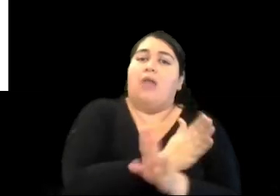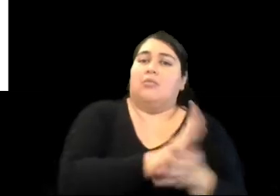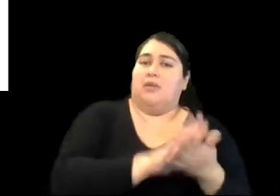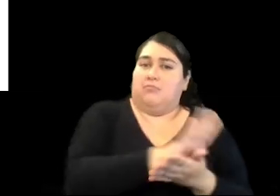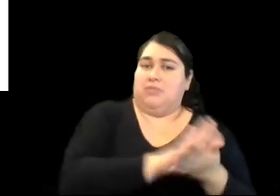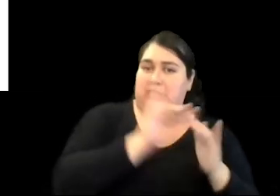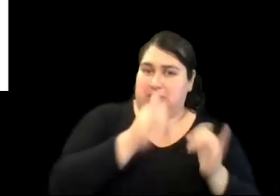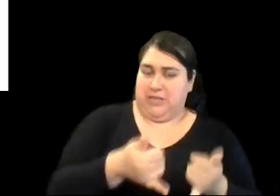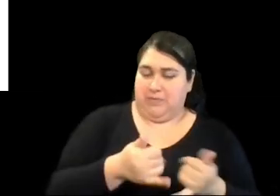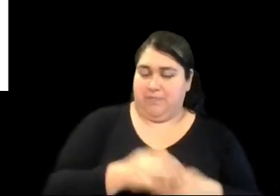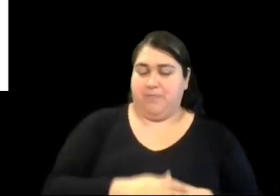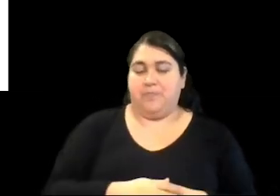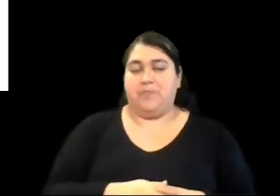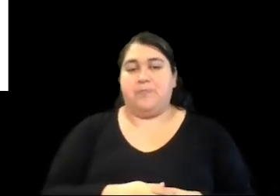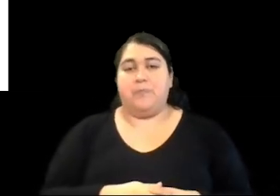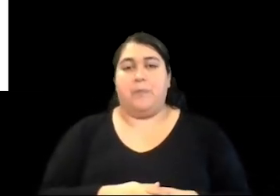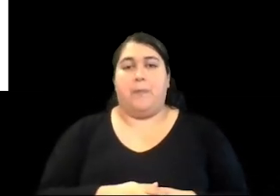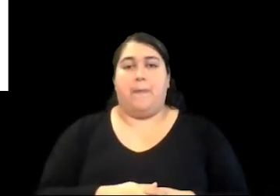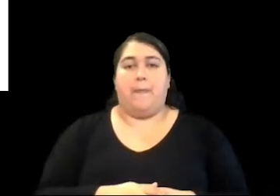A, quedaría condonada.